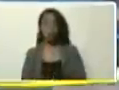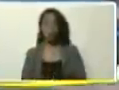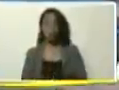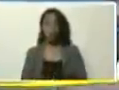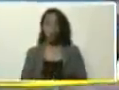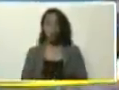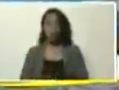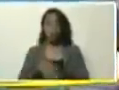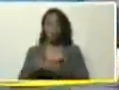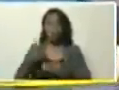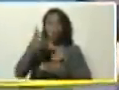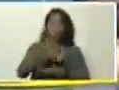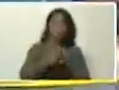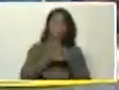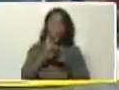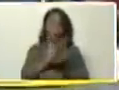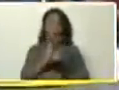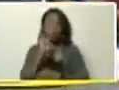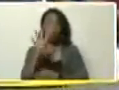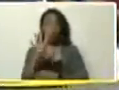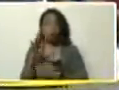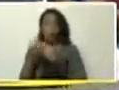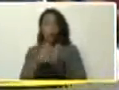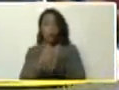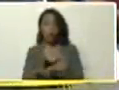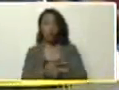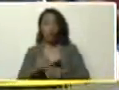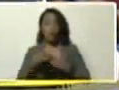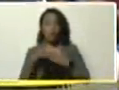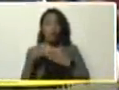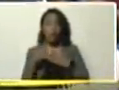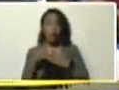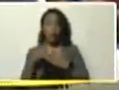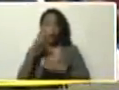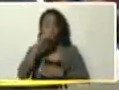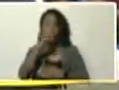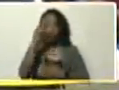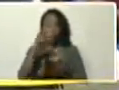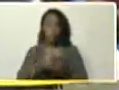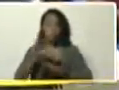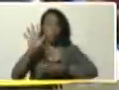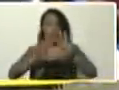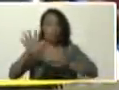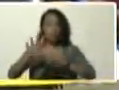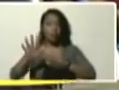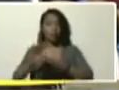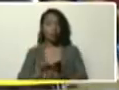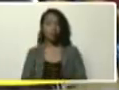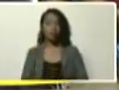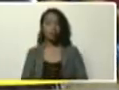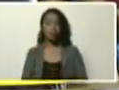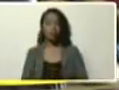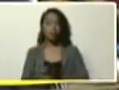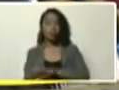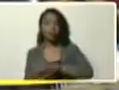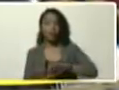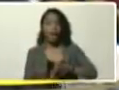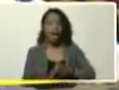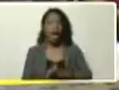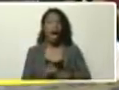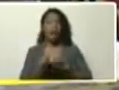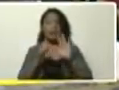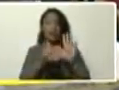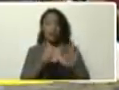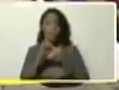Pasamos de 54 mil millones de dólares en el año 2015 a